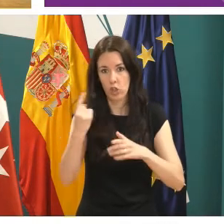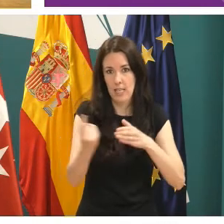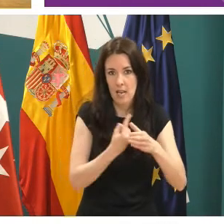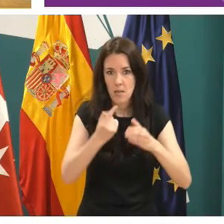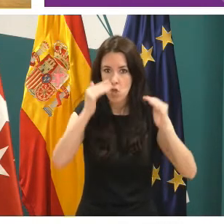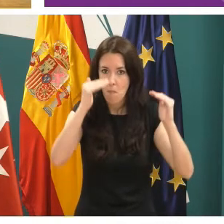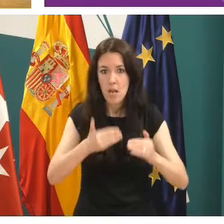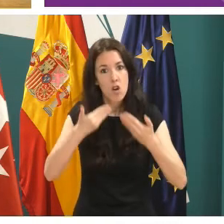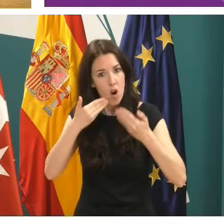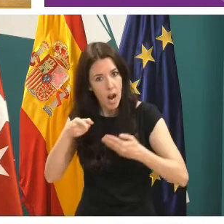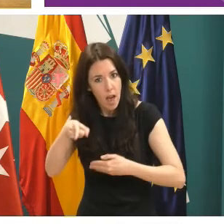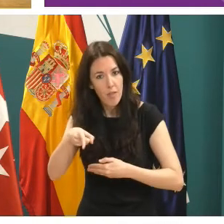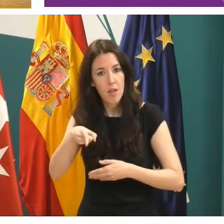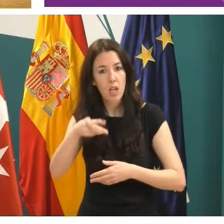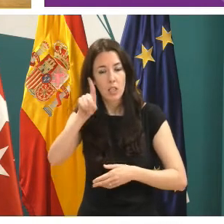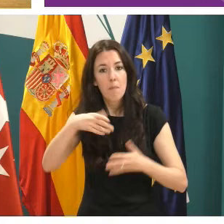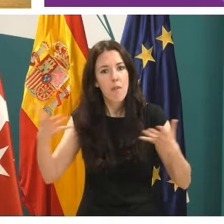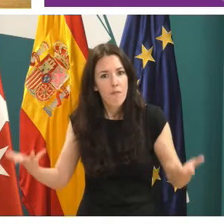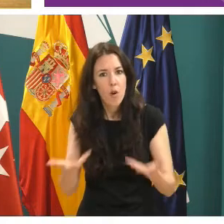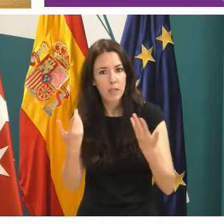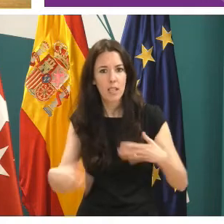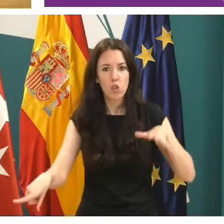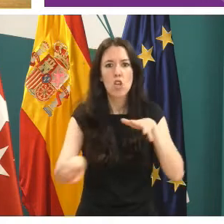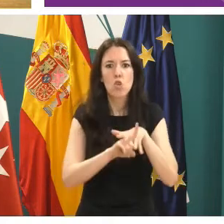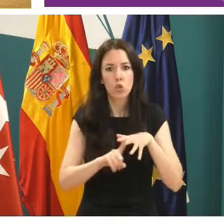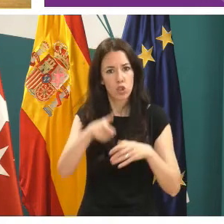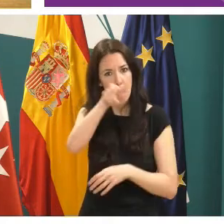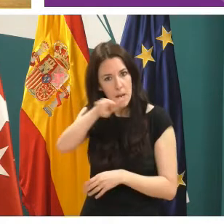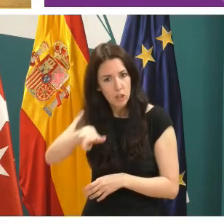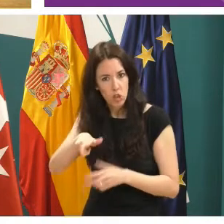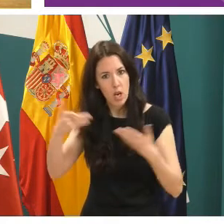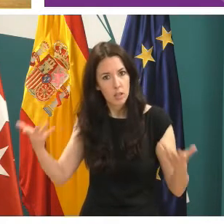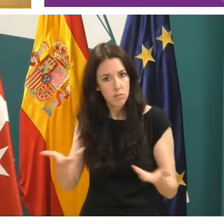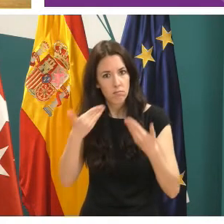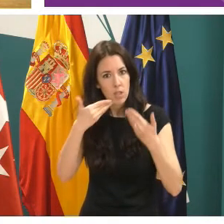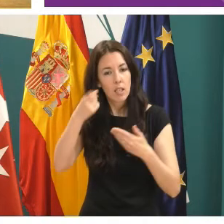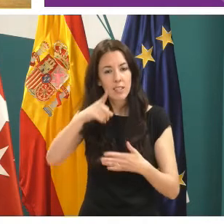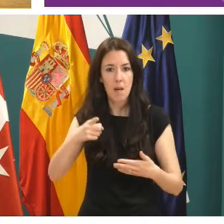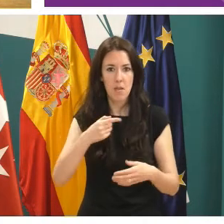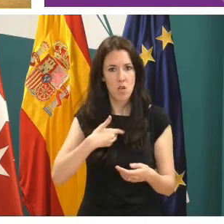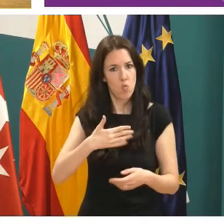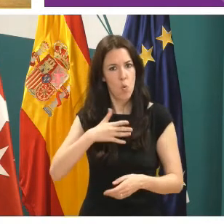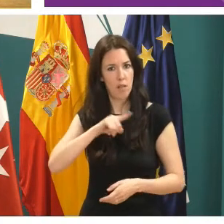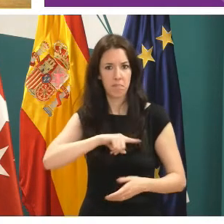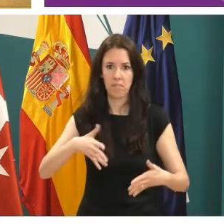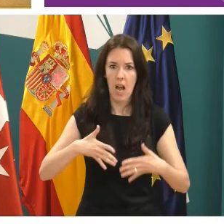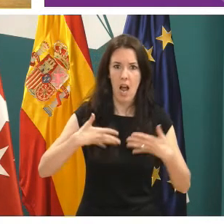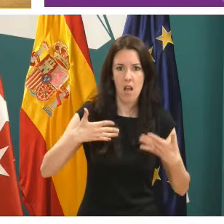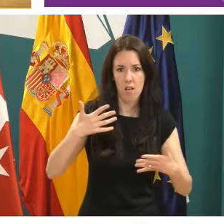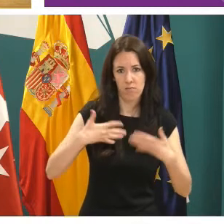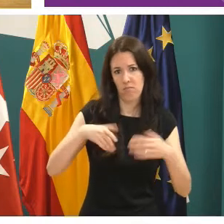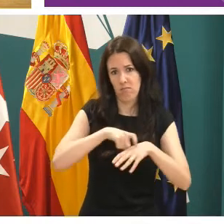aislamiento, está fomentando la inclusión de las personas, está mejorando los estados de ánimo porque al